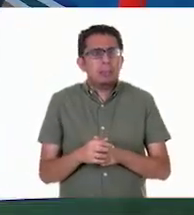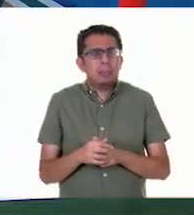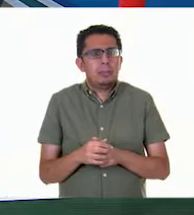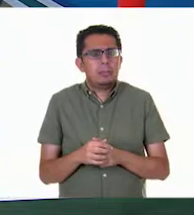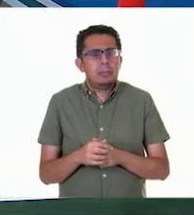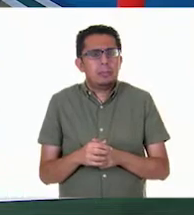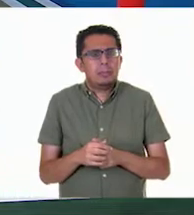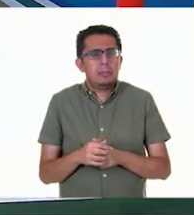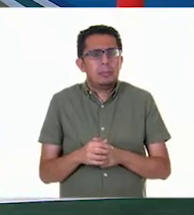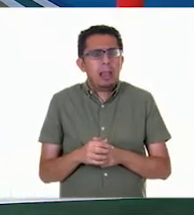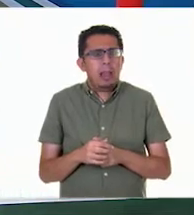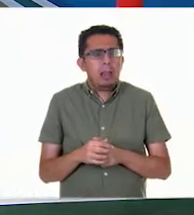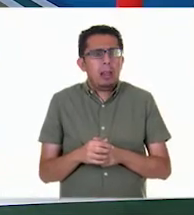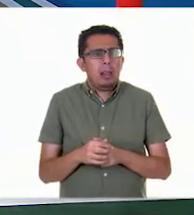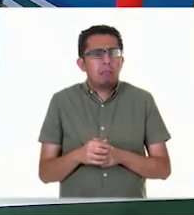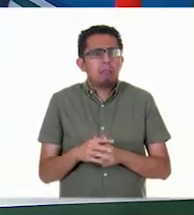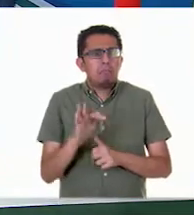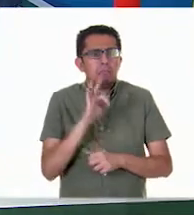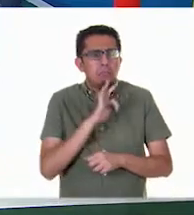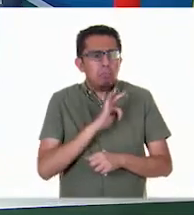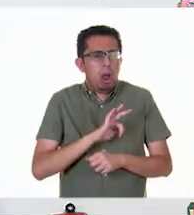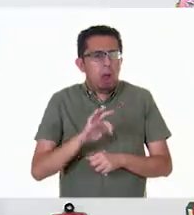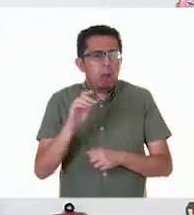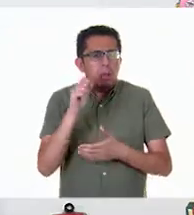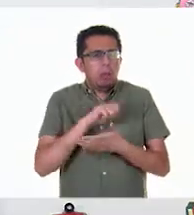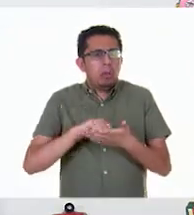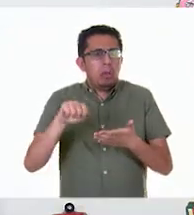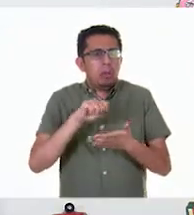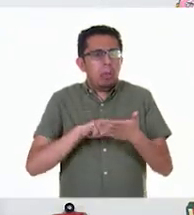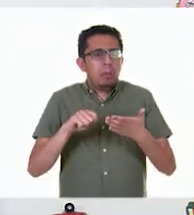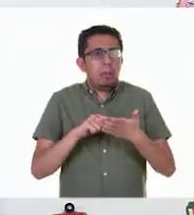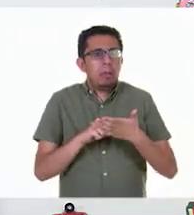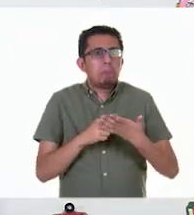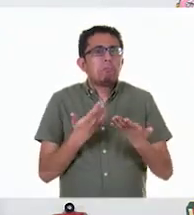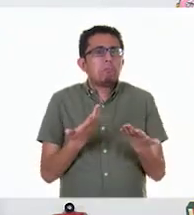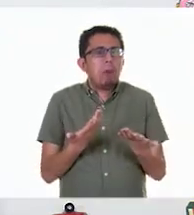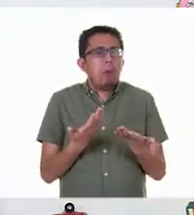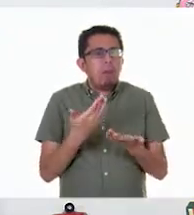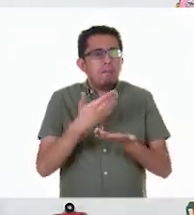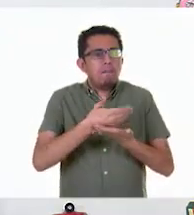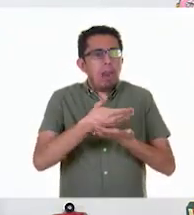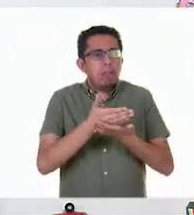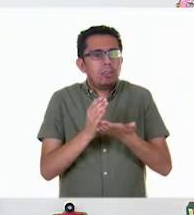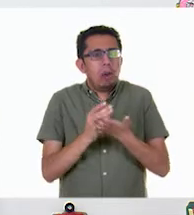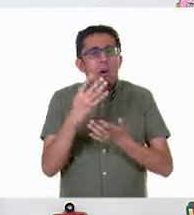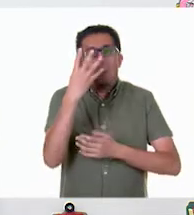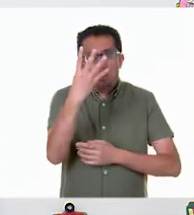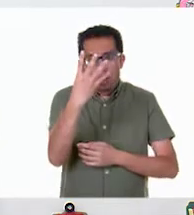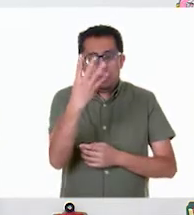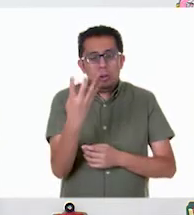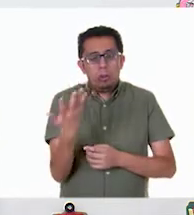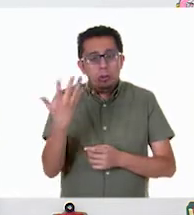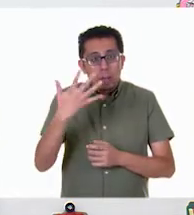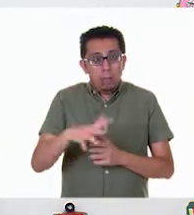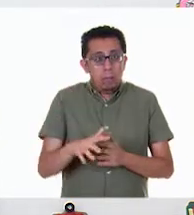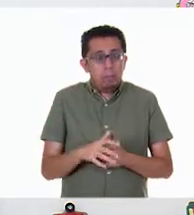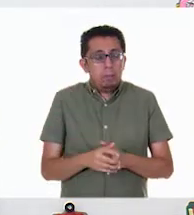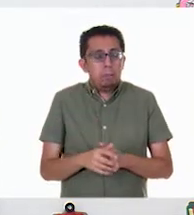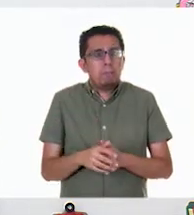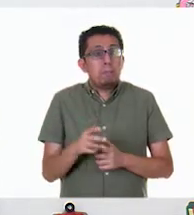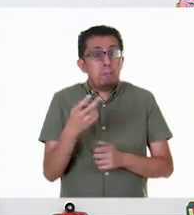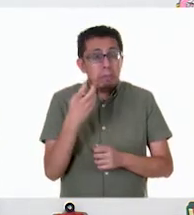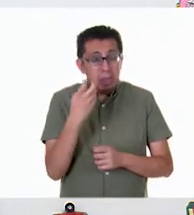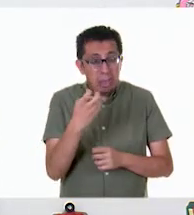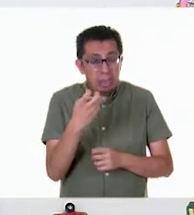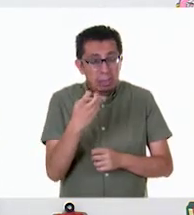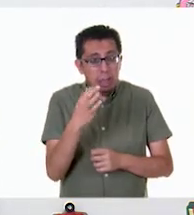expresarlo mediante una fracción como 4 décimos. ¿Qué? Claro. Pero esa fracción